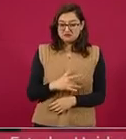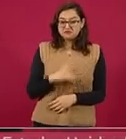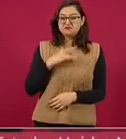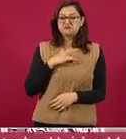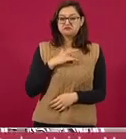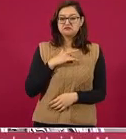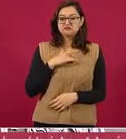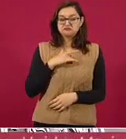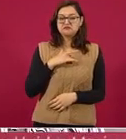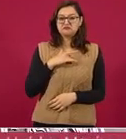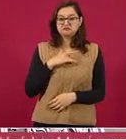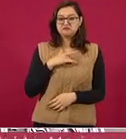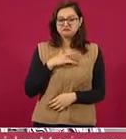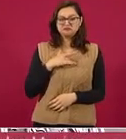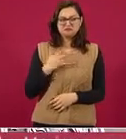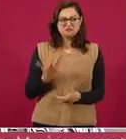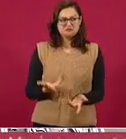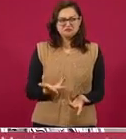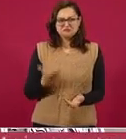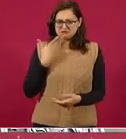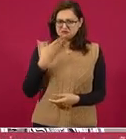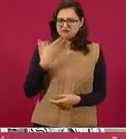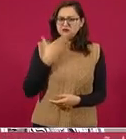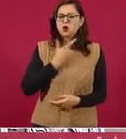de que echaron a andar